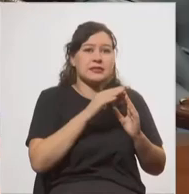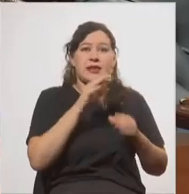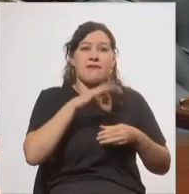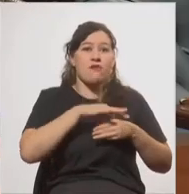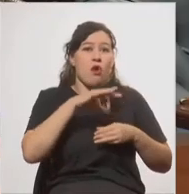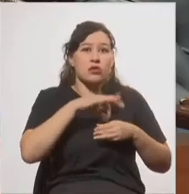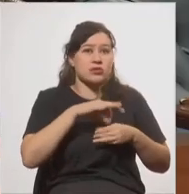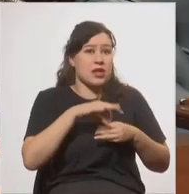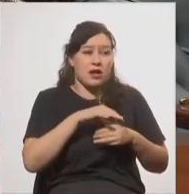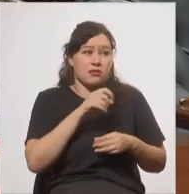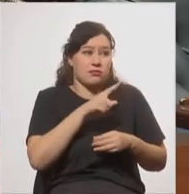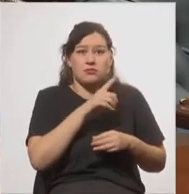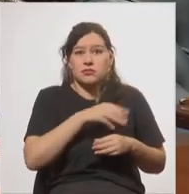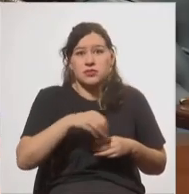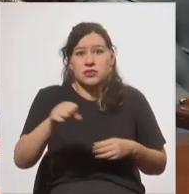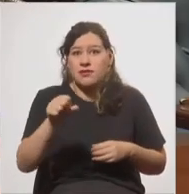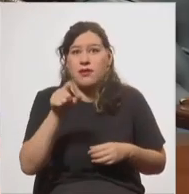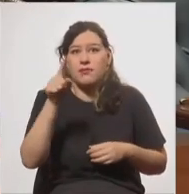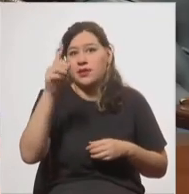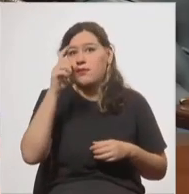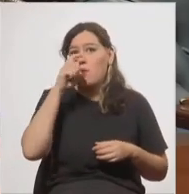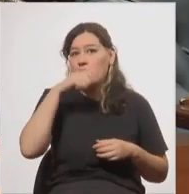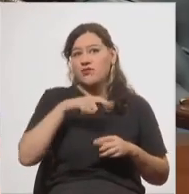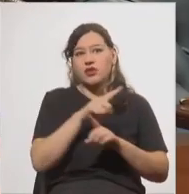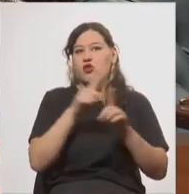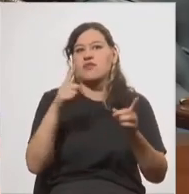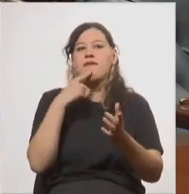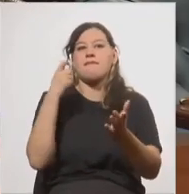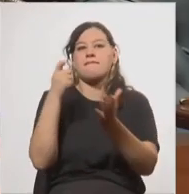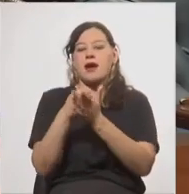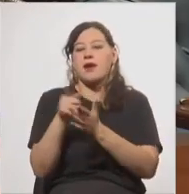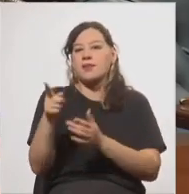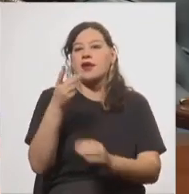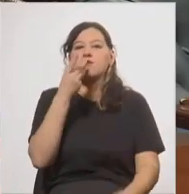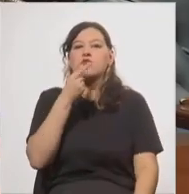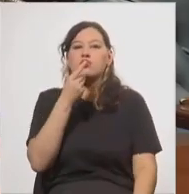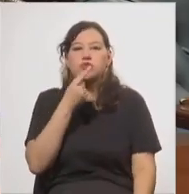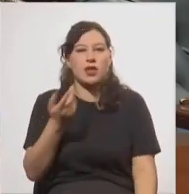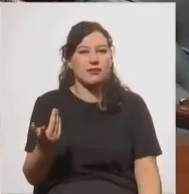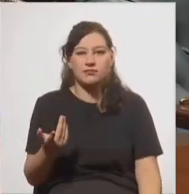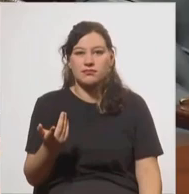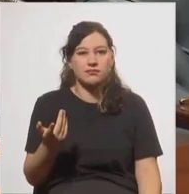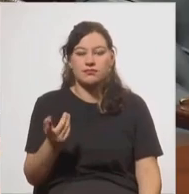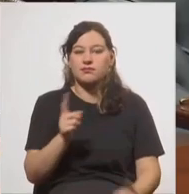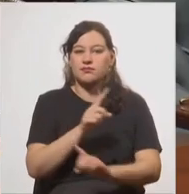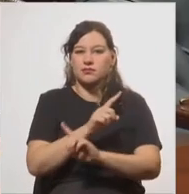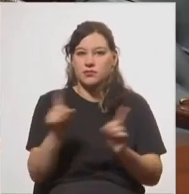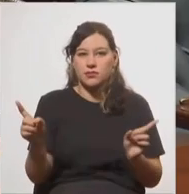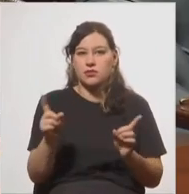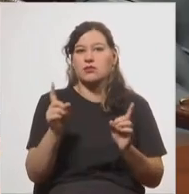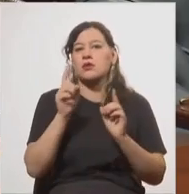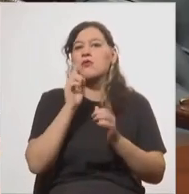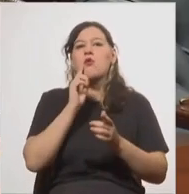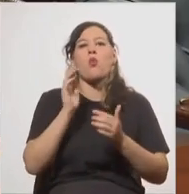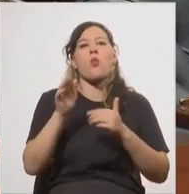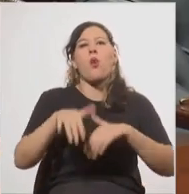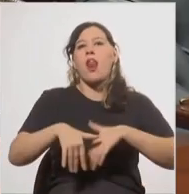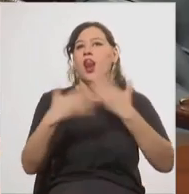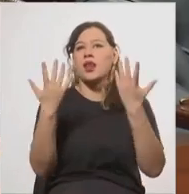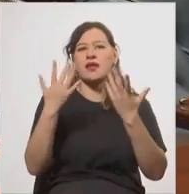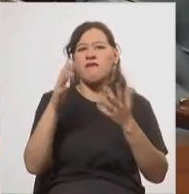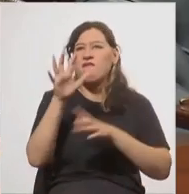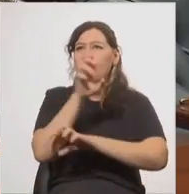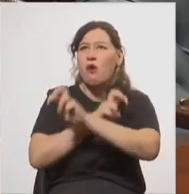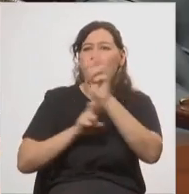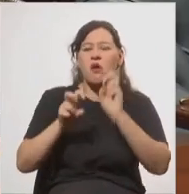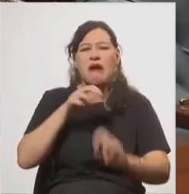de la Intendencia, porque los montevideanos no debían pagar por sus gustos, al juicio inflexible ante cualquier acto de